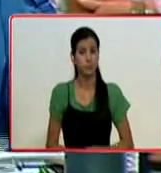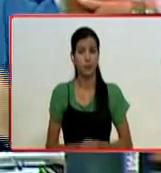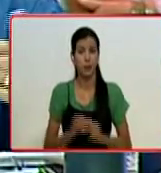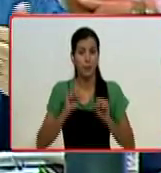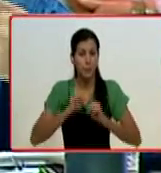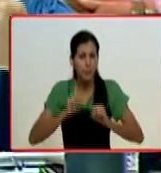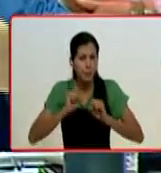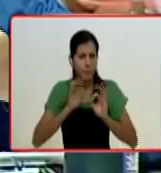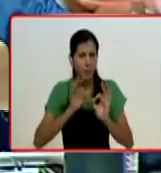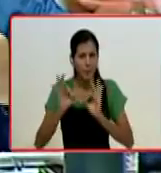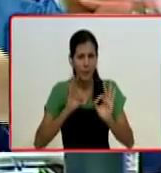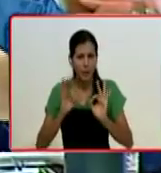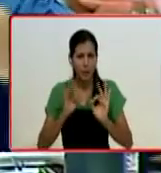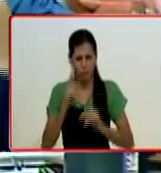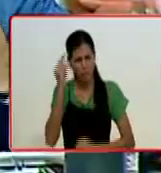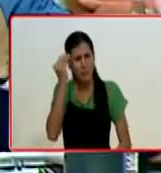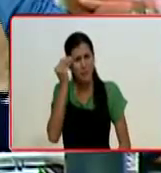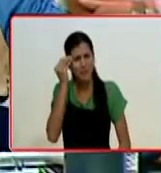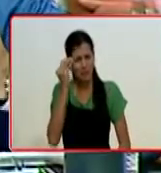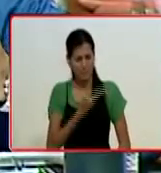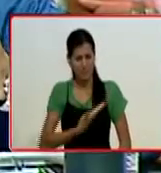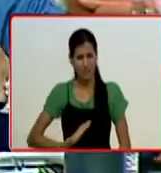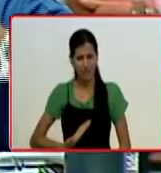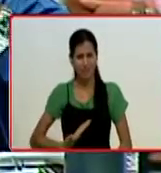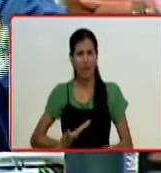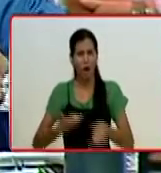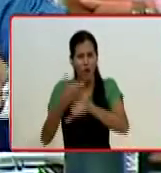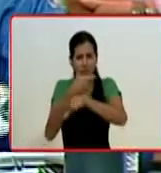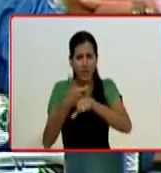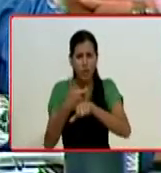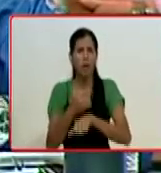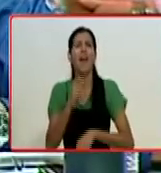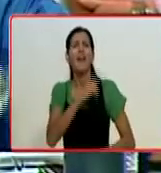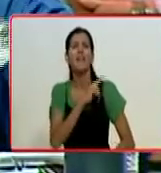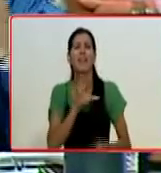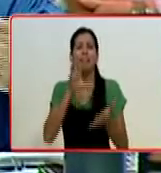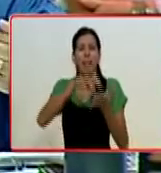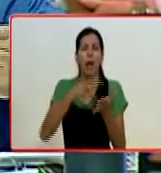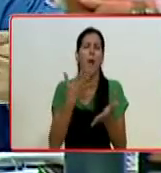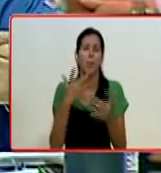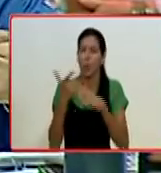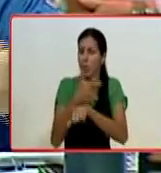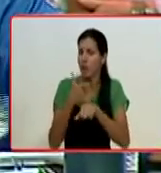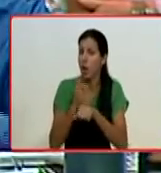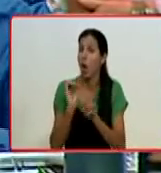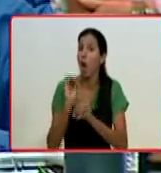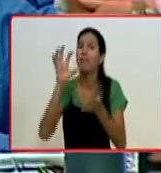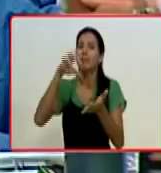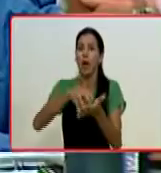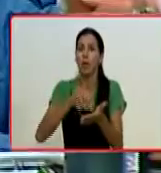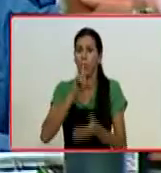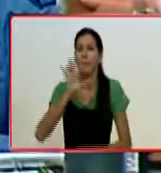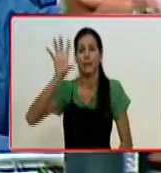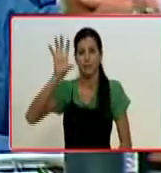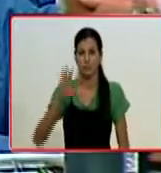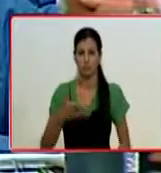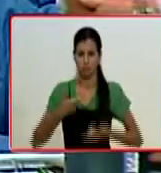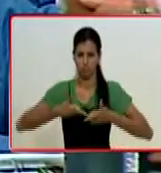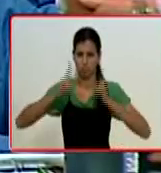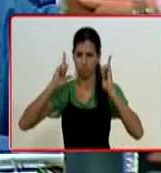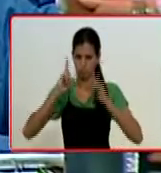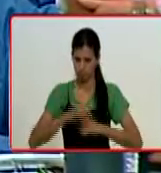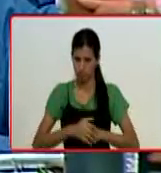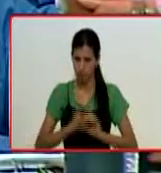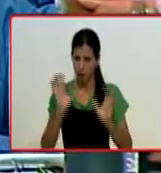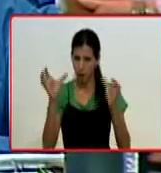¿Ustedes creen que un jefe de Estado, un jefe de gobierno, un gobierno, un Estado, puede permitir que un